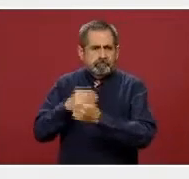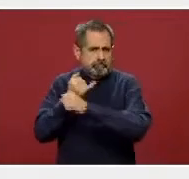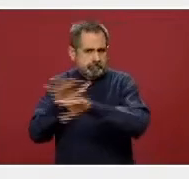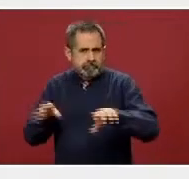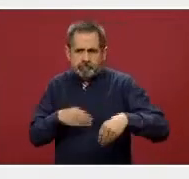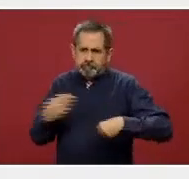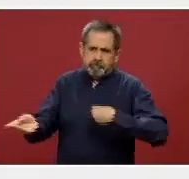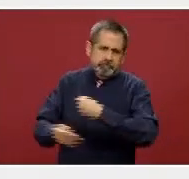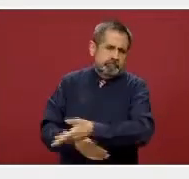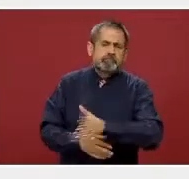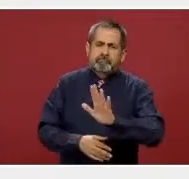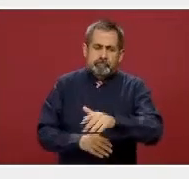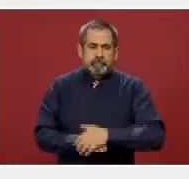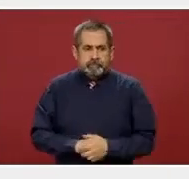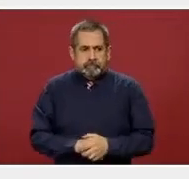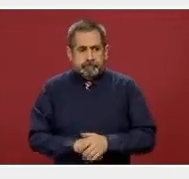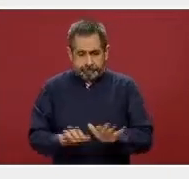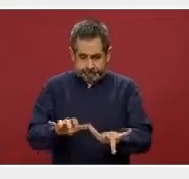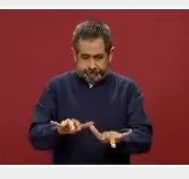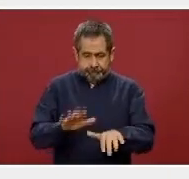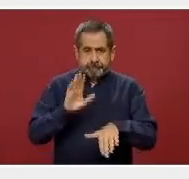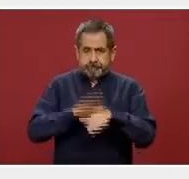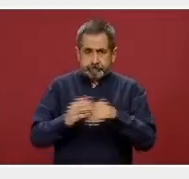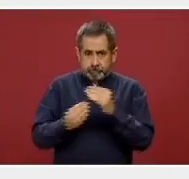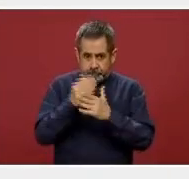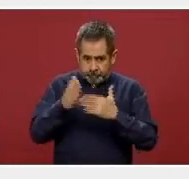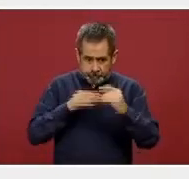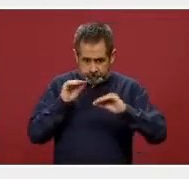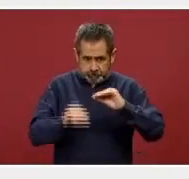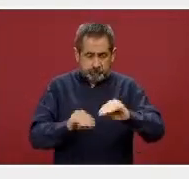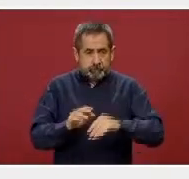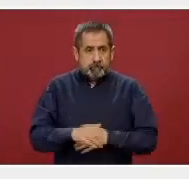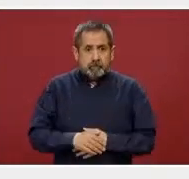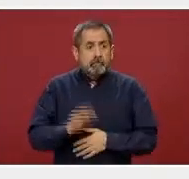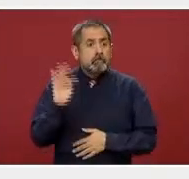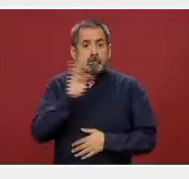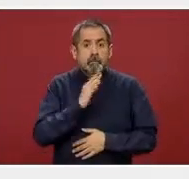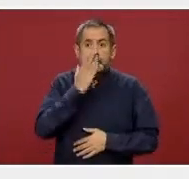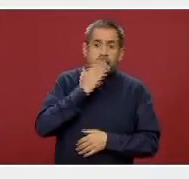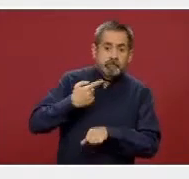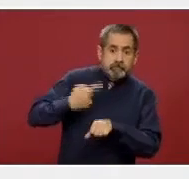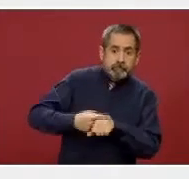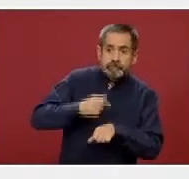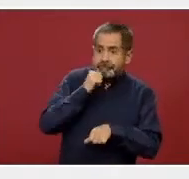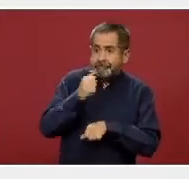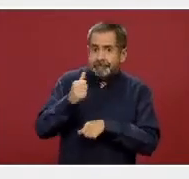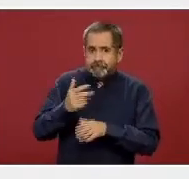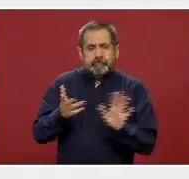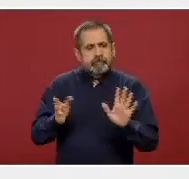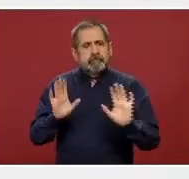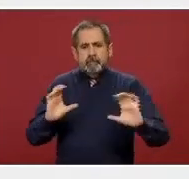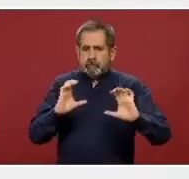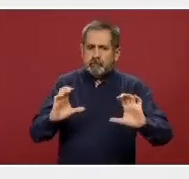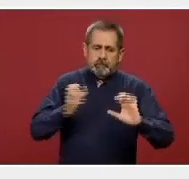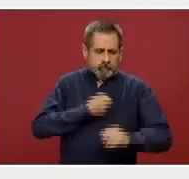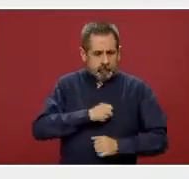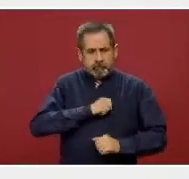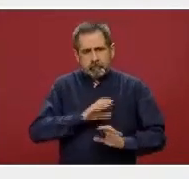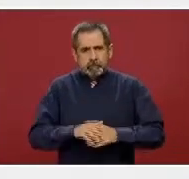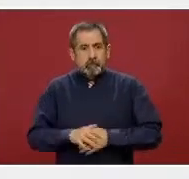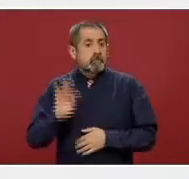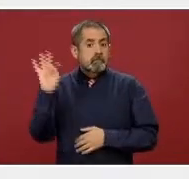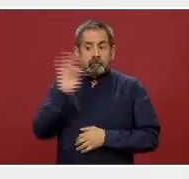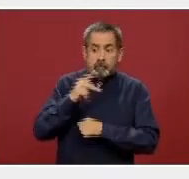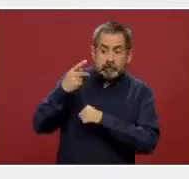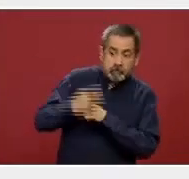información. Entonces, actualícense en la plataforma. Si no hay riesgo, bueno, se eviten recomendaciones con cuidado de salud. Si sí hay